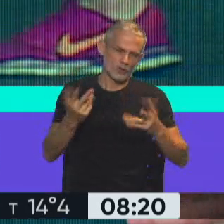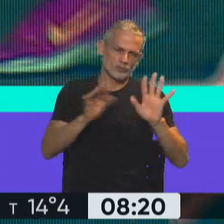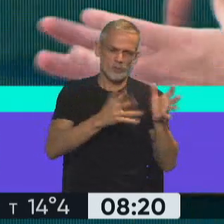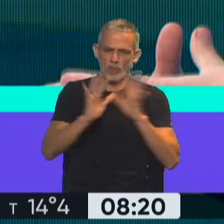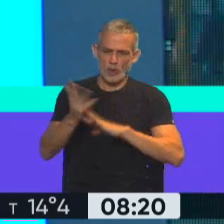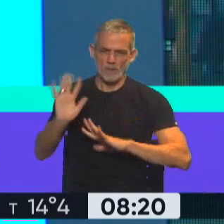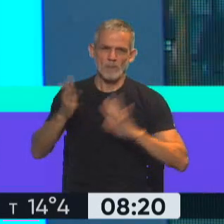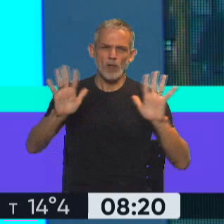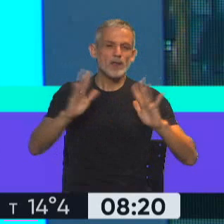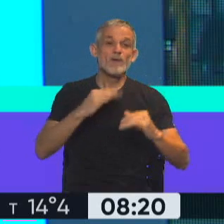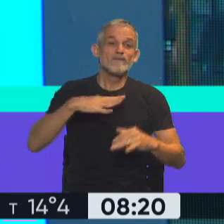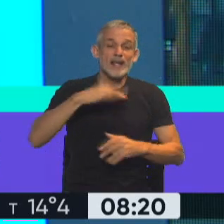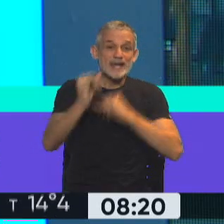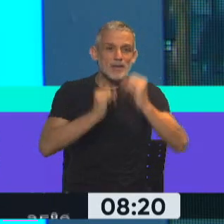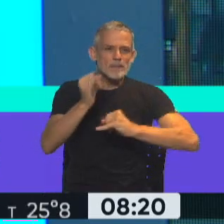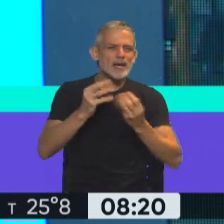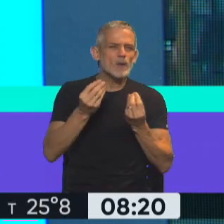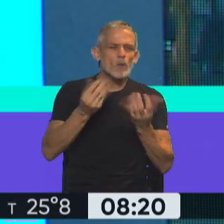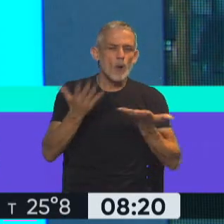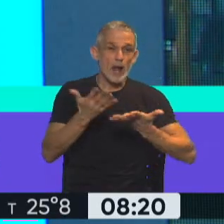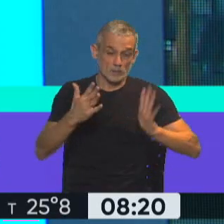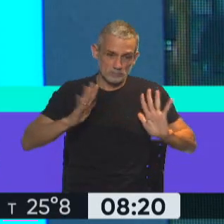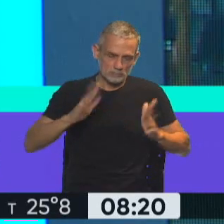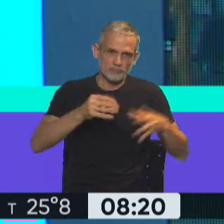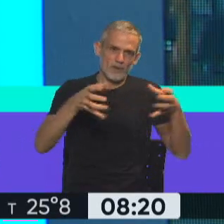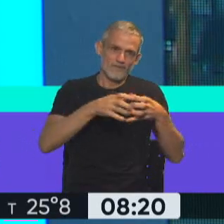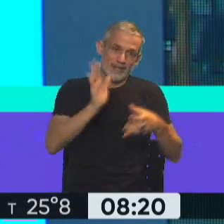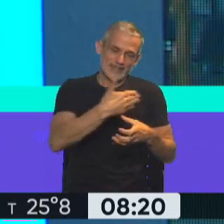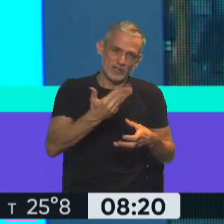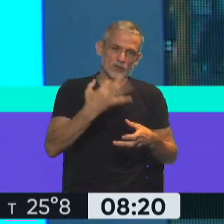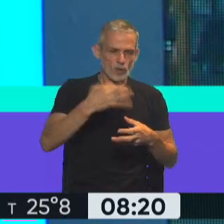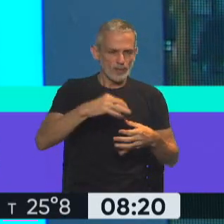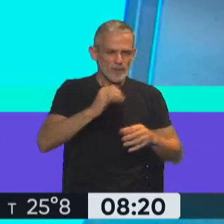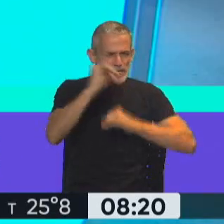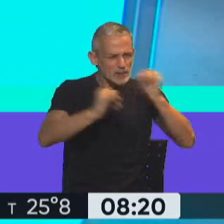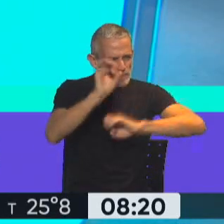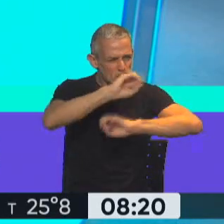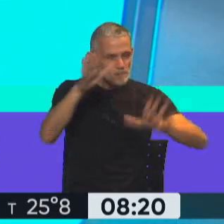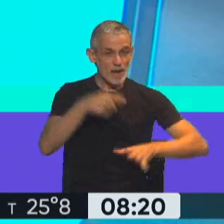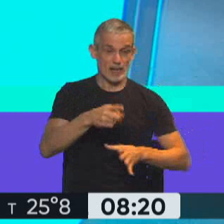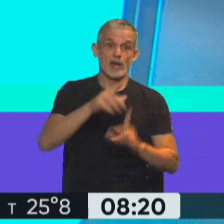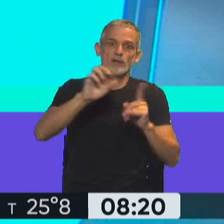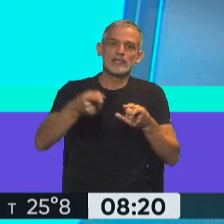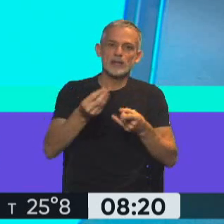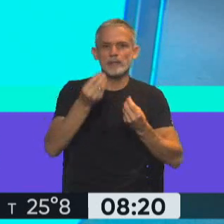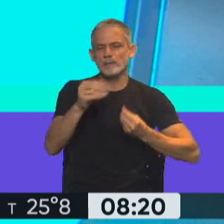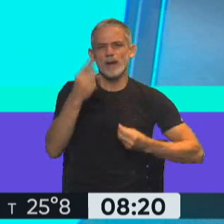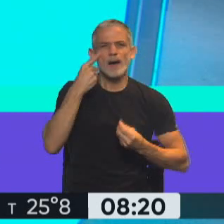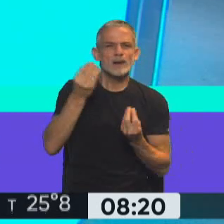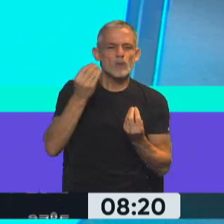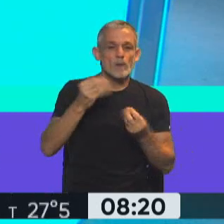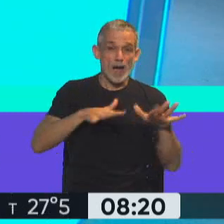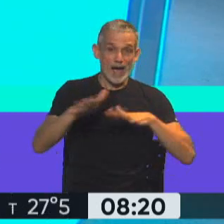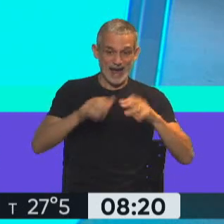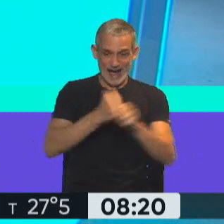falta explicar más cuál es ese modelo, o por lo menos el Frente de Todos tiene el desafío de explicarlo mejor, y a su vez empezar a ver cuáles son las acciones